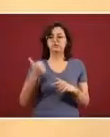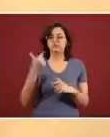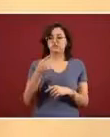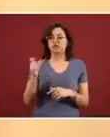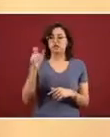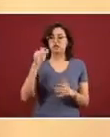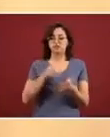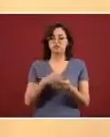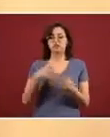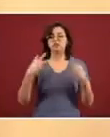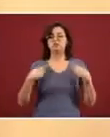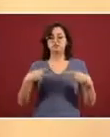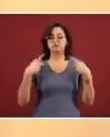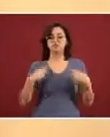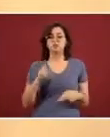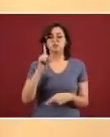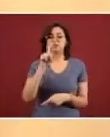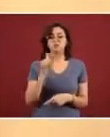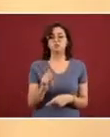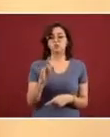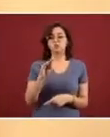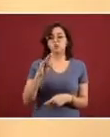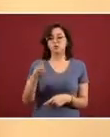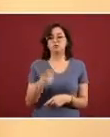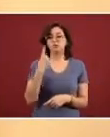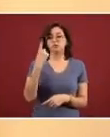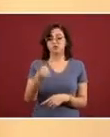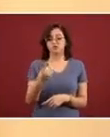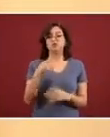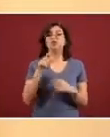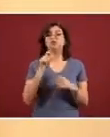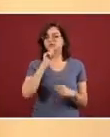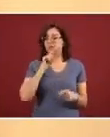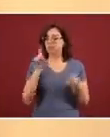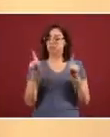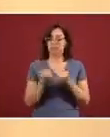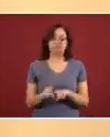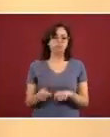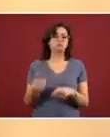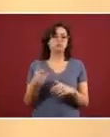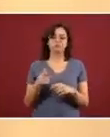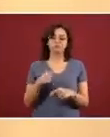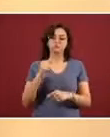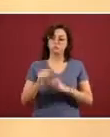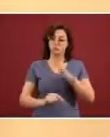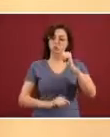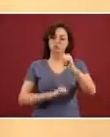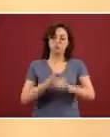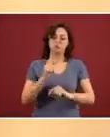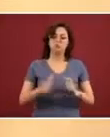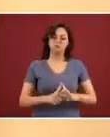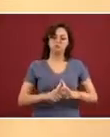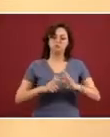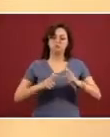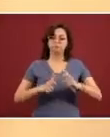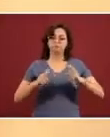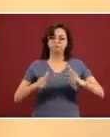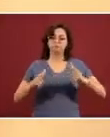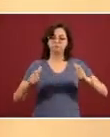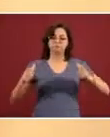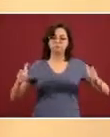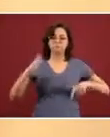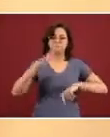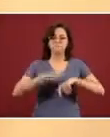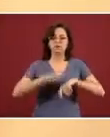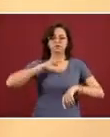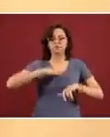de 1.91 y esa también la vamos a estar viendo incrementarse en la medida que vamos transitando